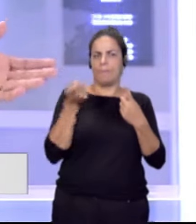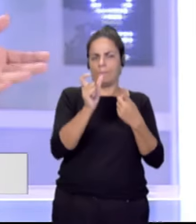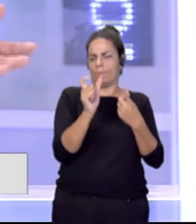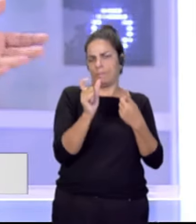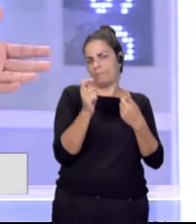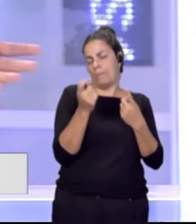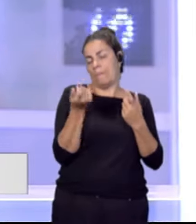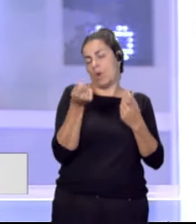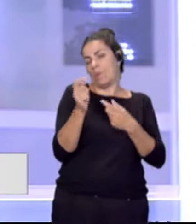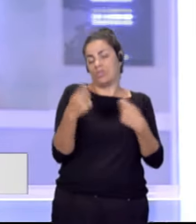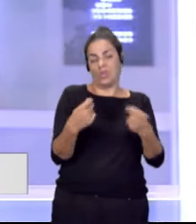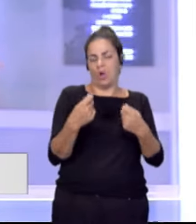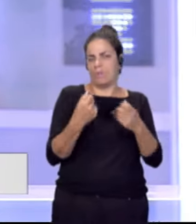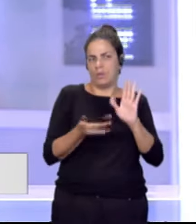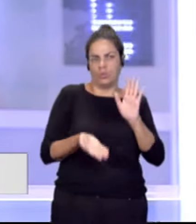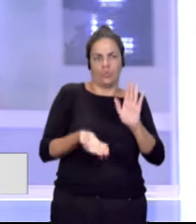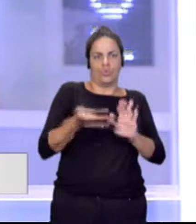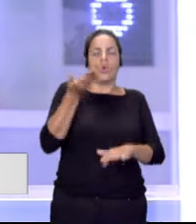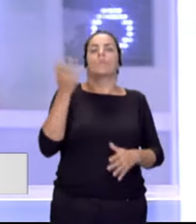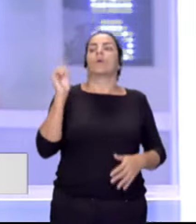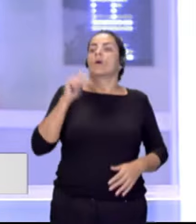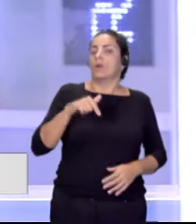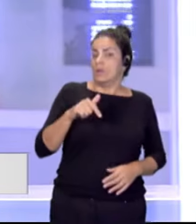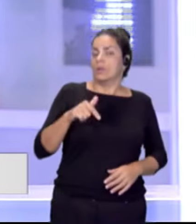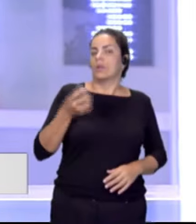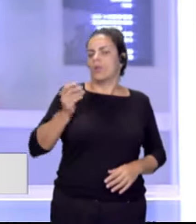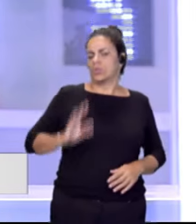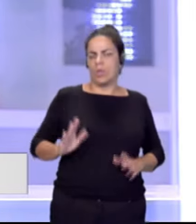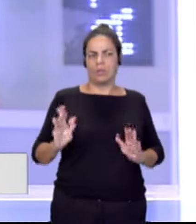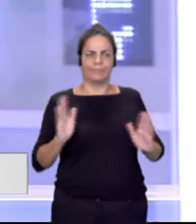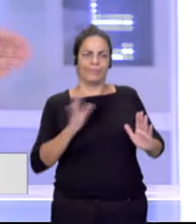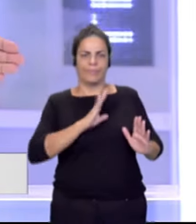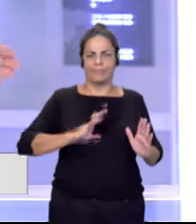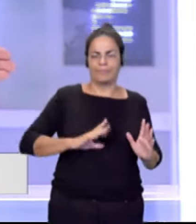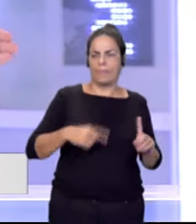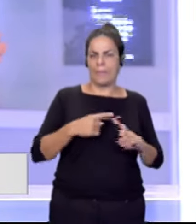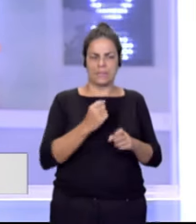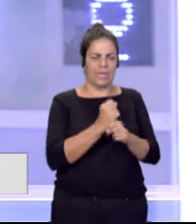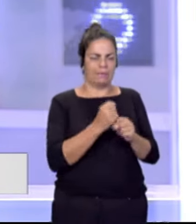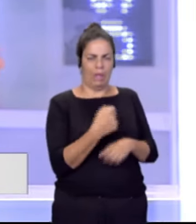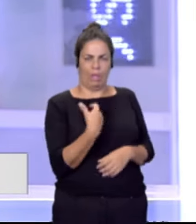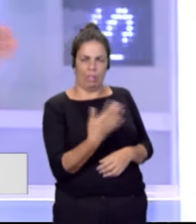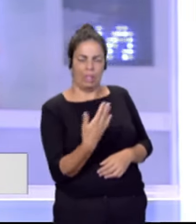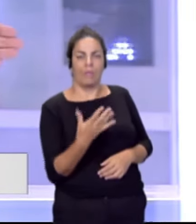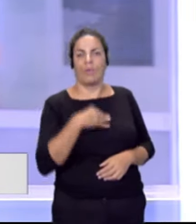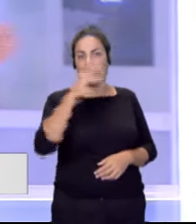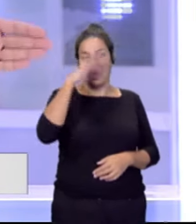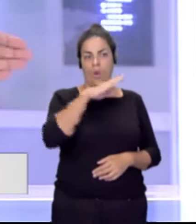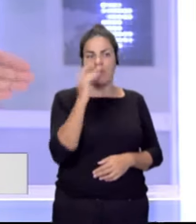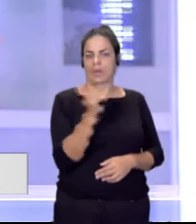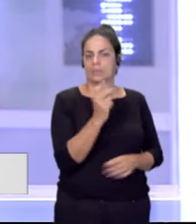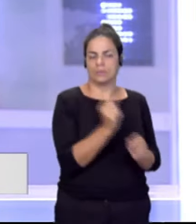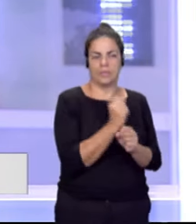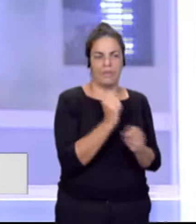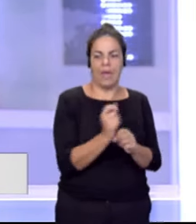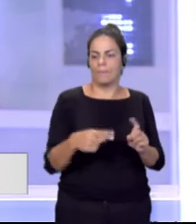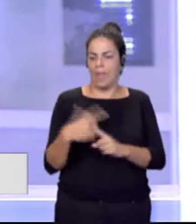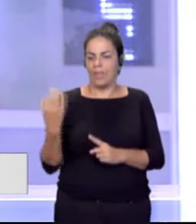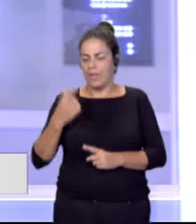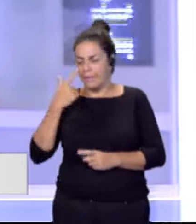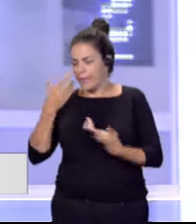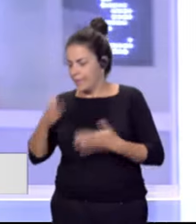bueno, pues efectivamente los sueldos son precarios, temporales, trabaja quizás también el padre, la madre, que tienen que afrontar una situación el día a día, los niños, los